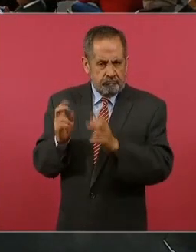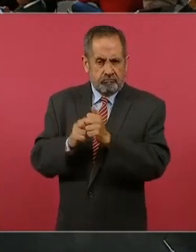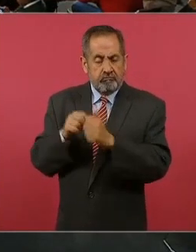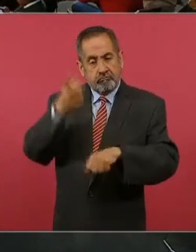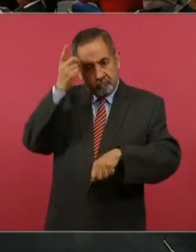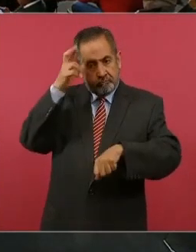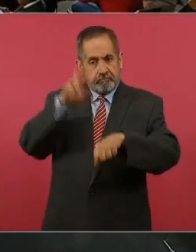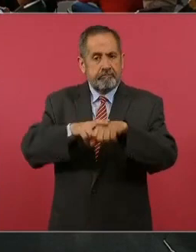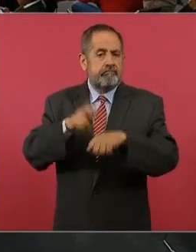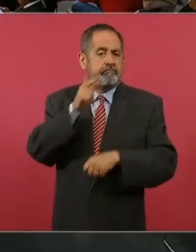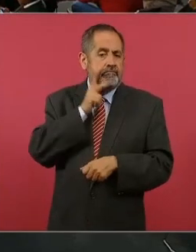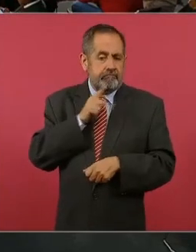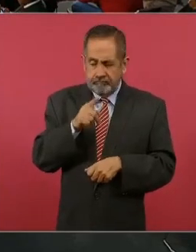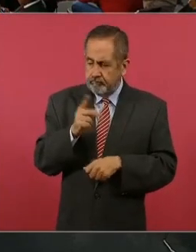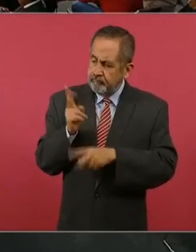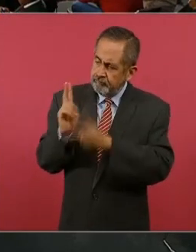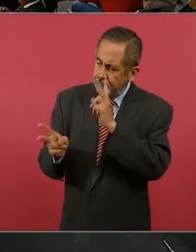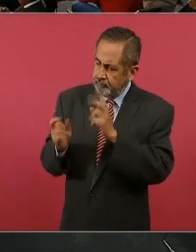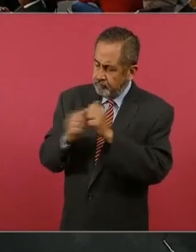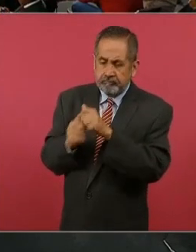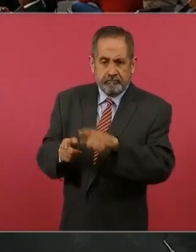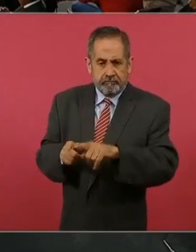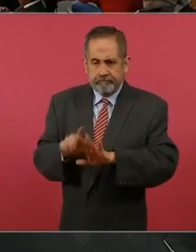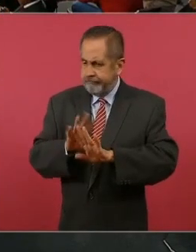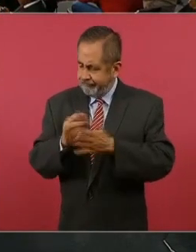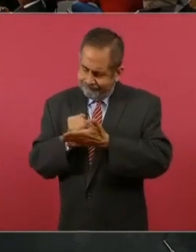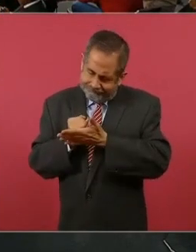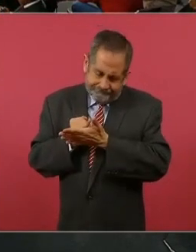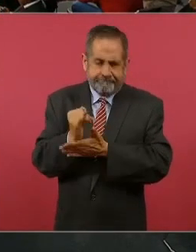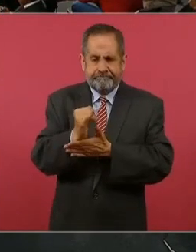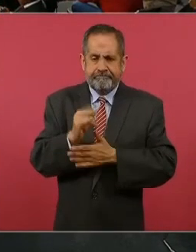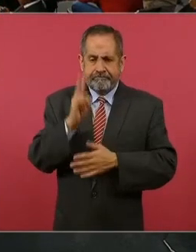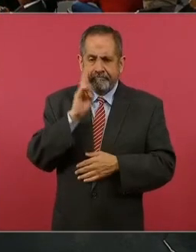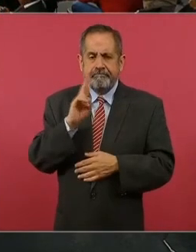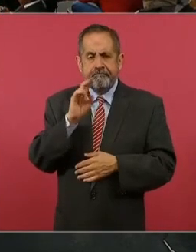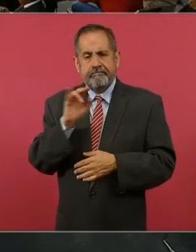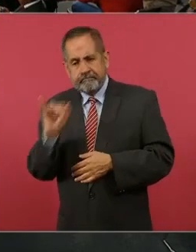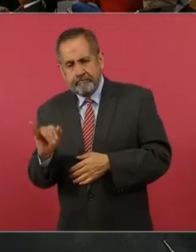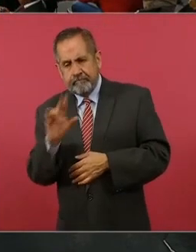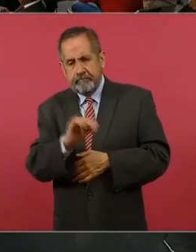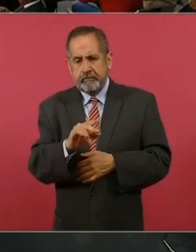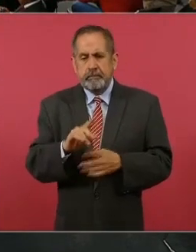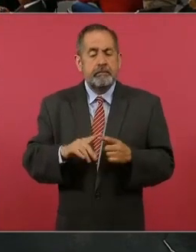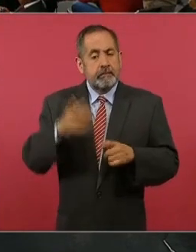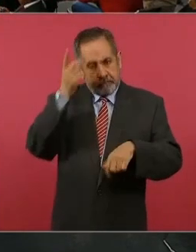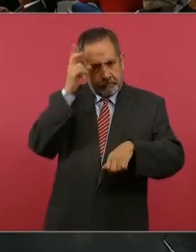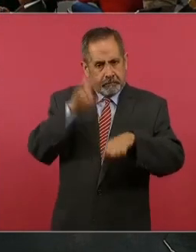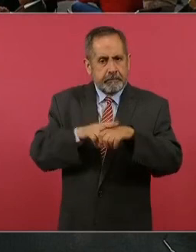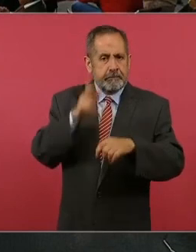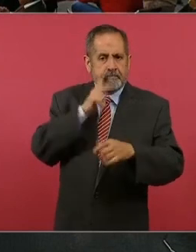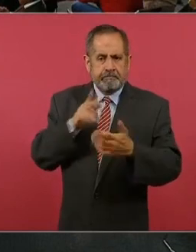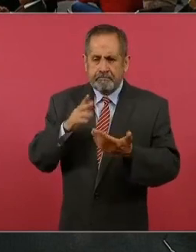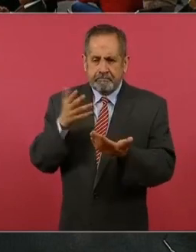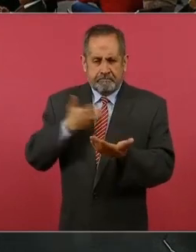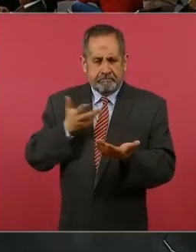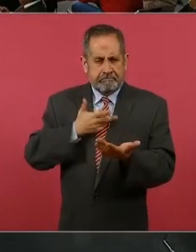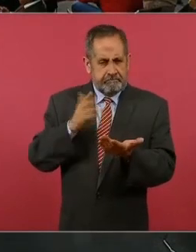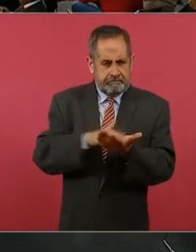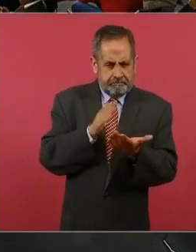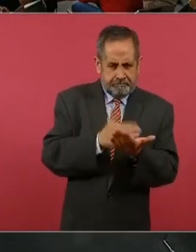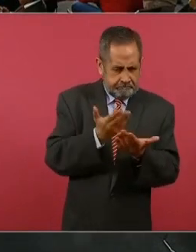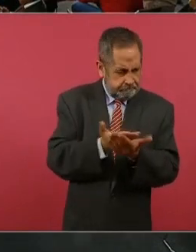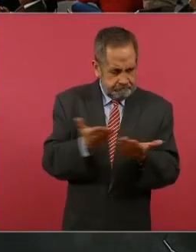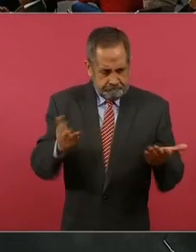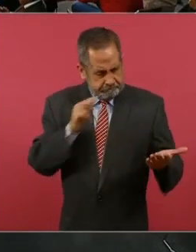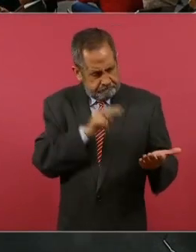el director de Pemex, y ya para entonces el director de Pemex va a tener todos los elementos